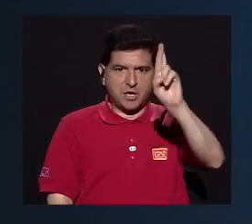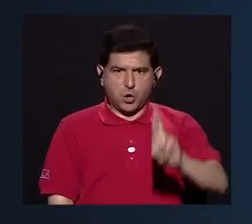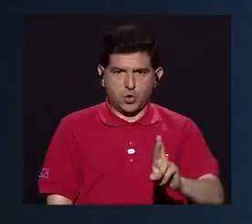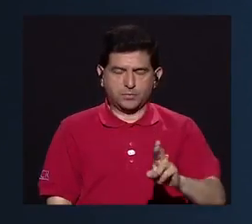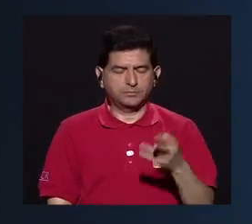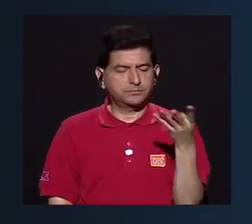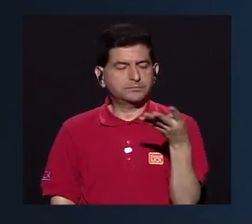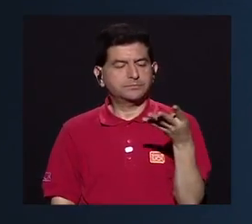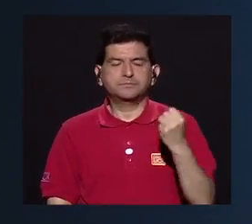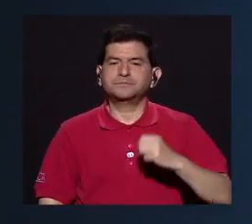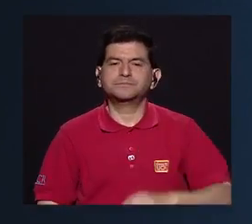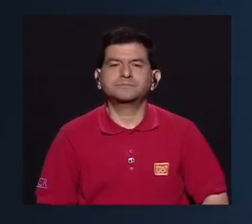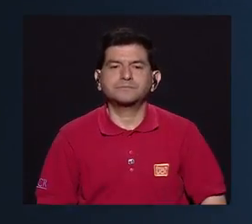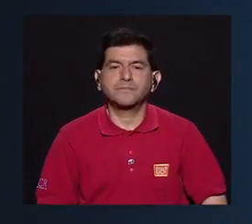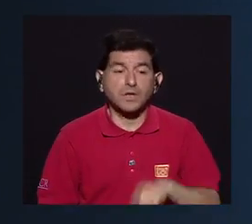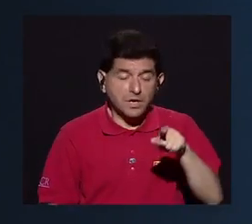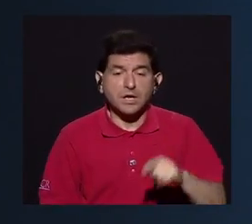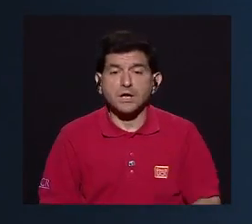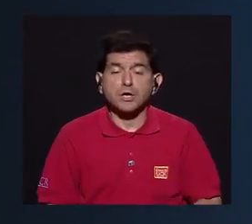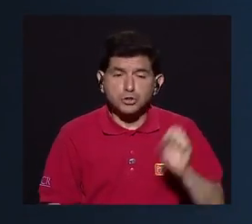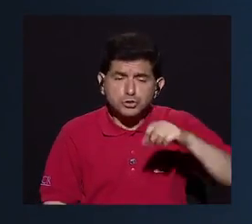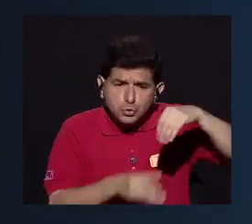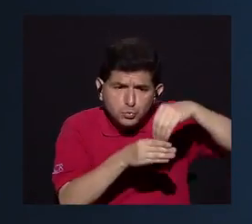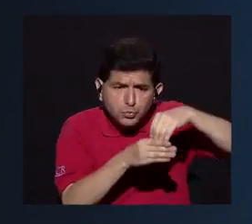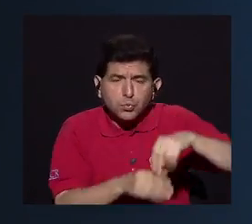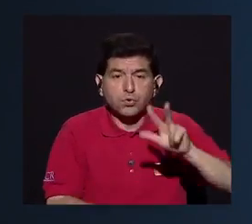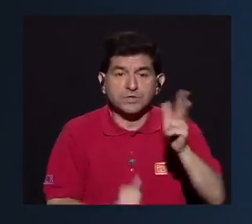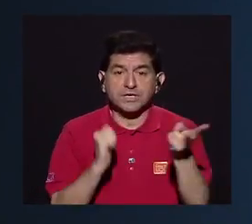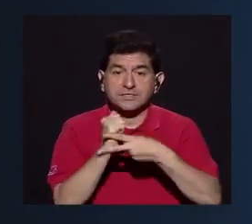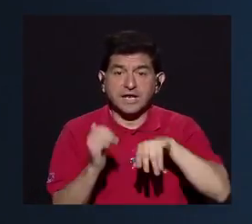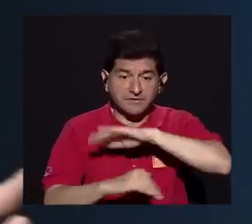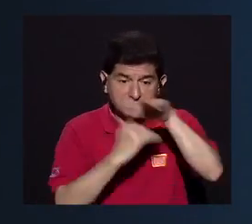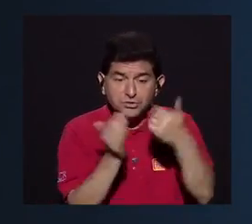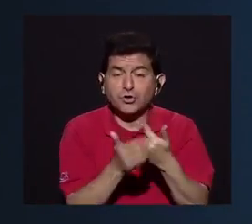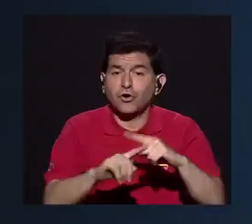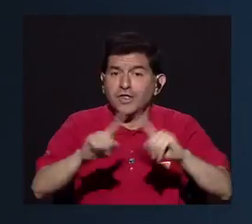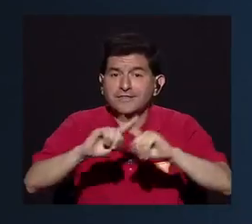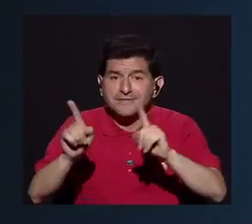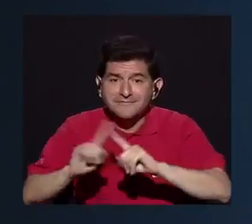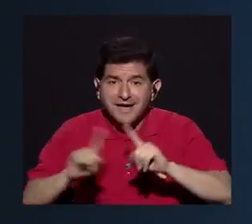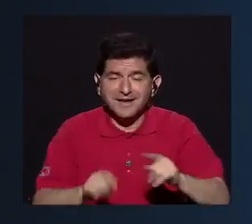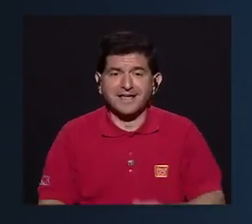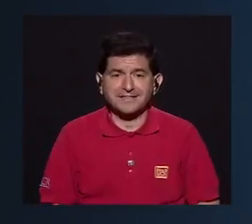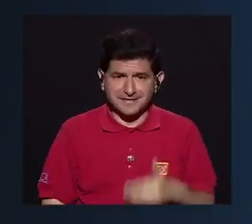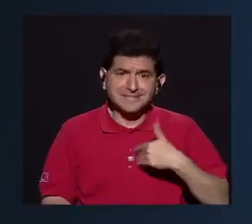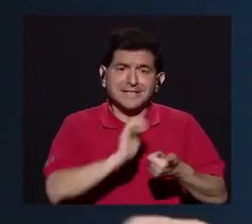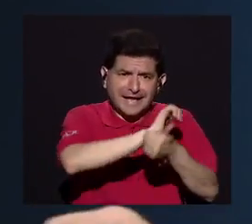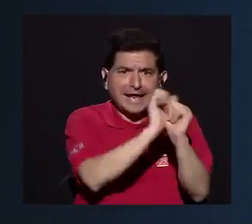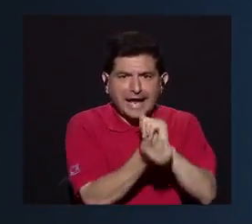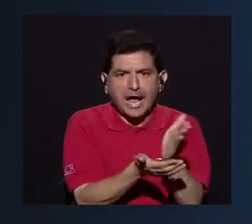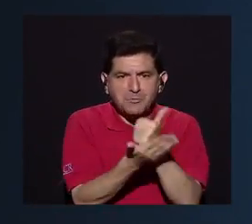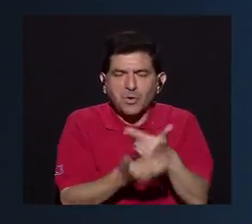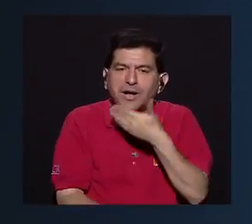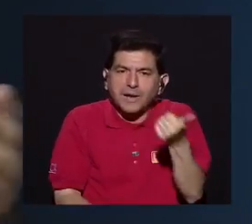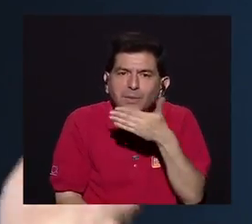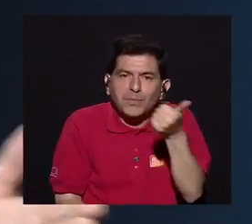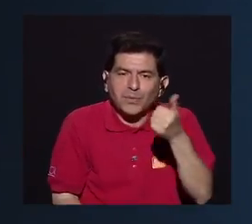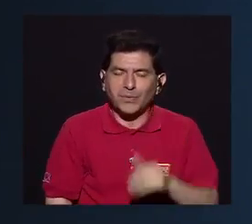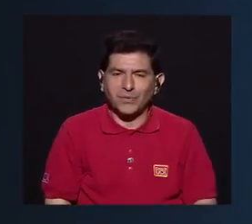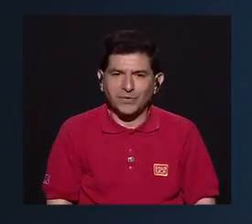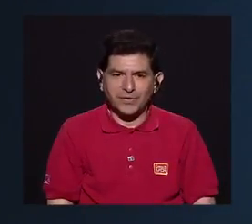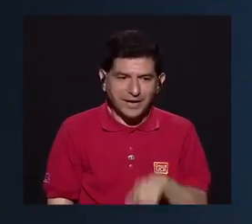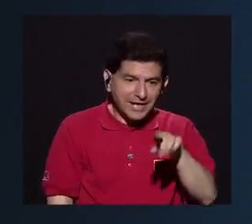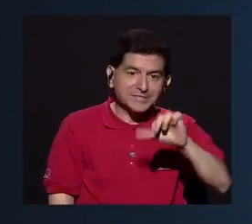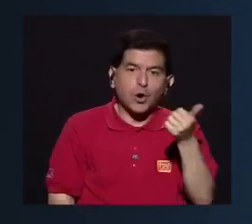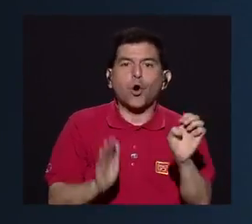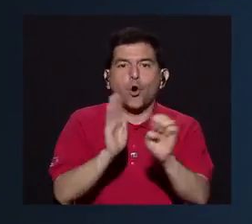Rica. Y se va nutriendo. Ya la tercera edición, todas son diferentes, todas tienen un cambio, algo mejorado, porque